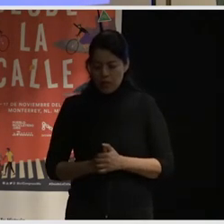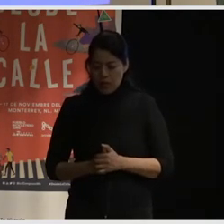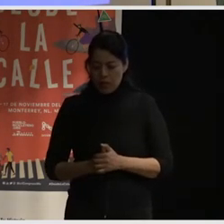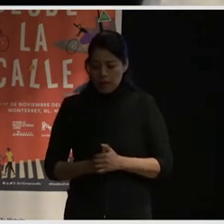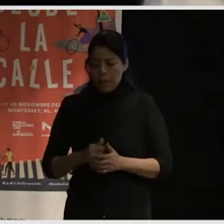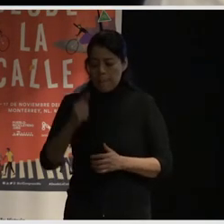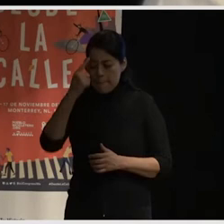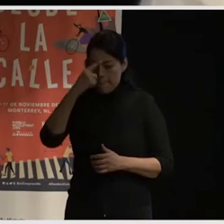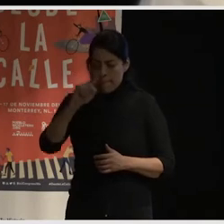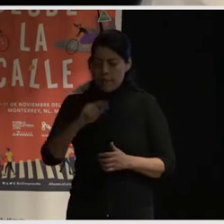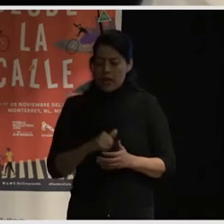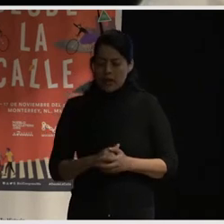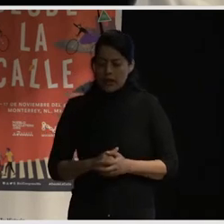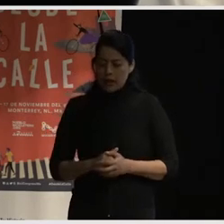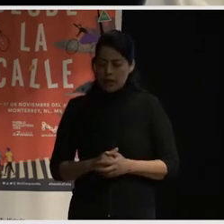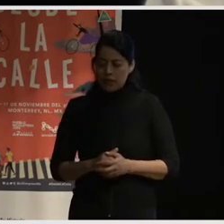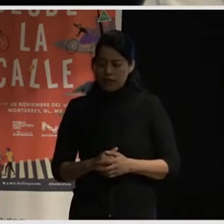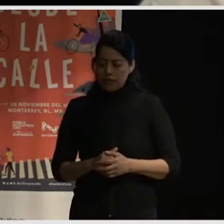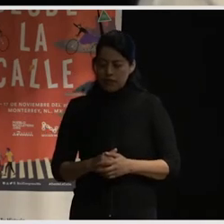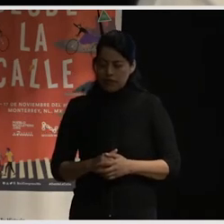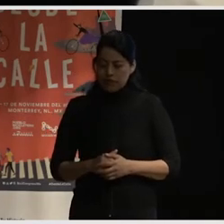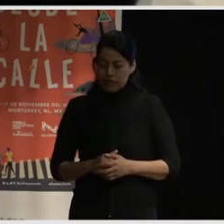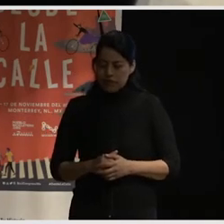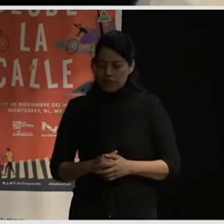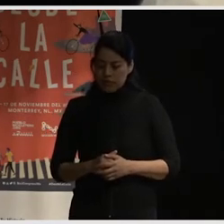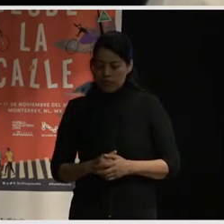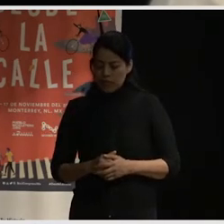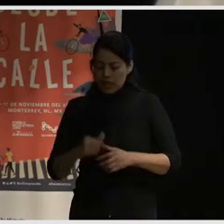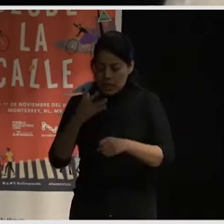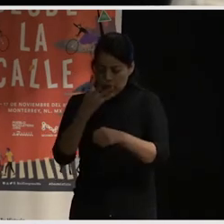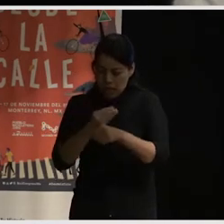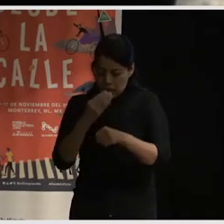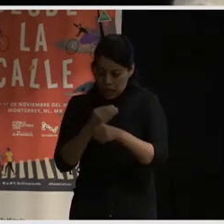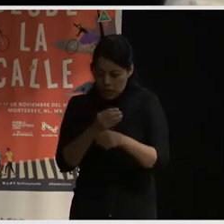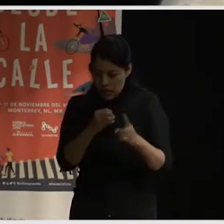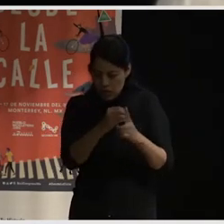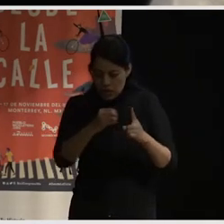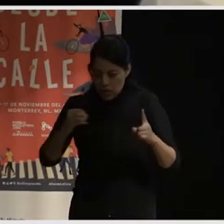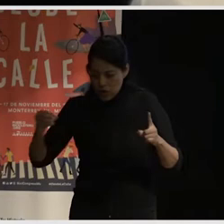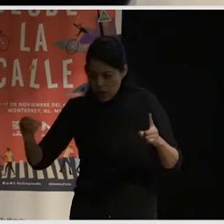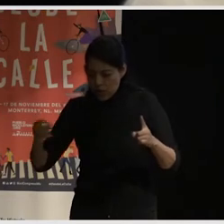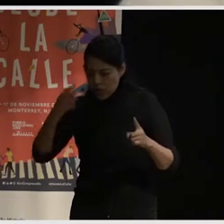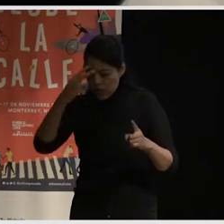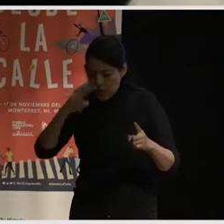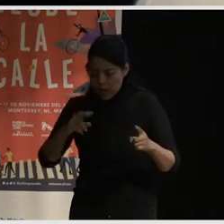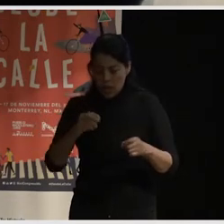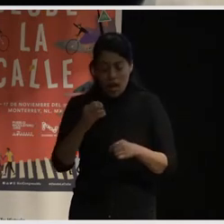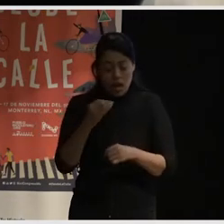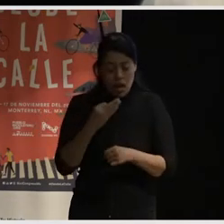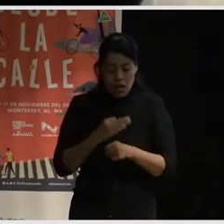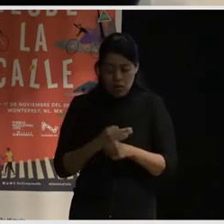para digamos interferir con el proceso de regulación en méxico ahorita está un proceso muy